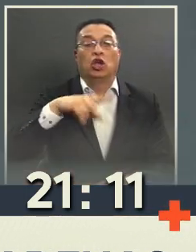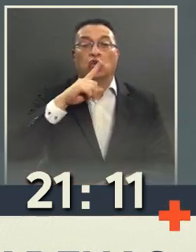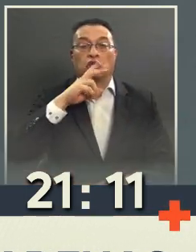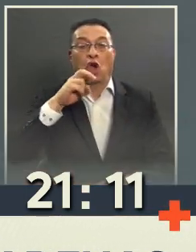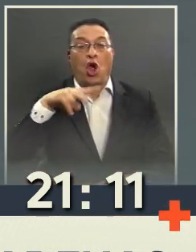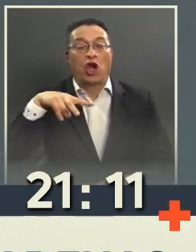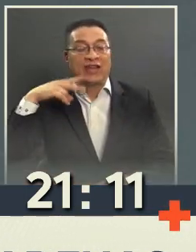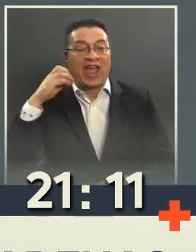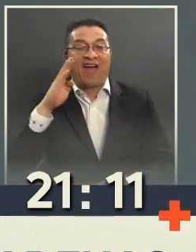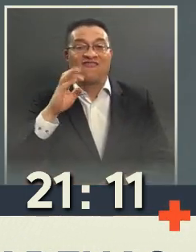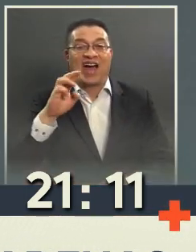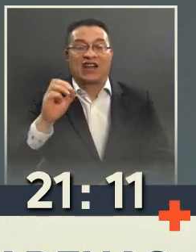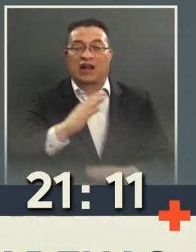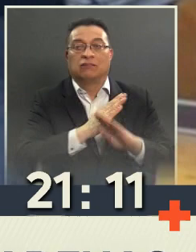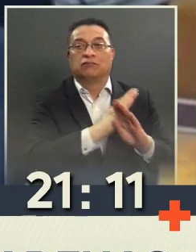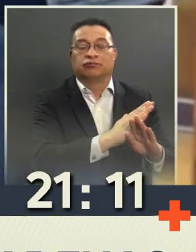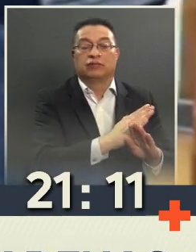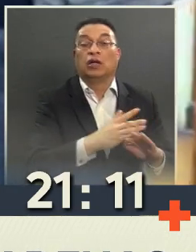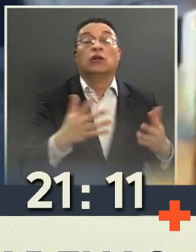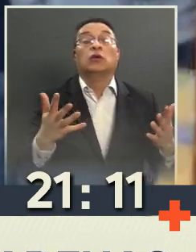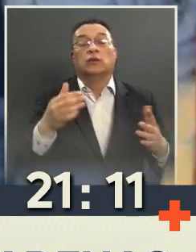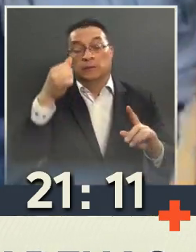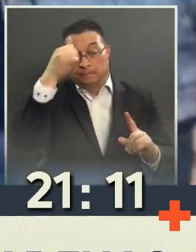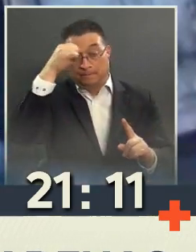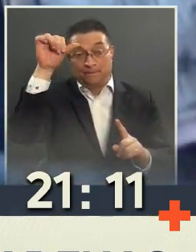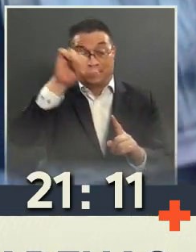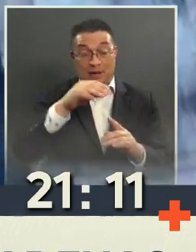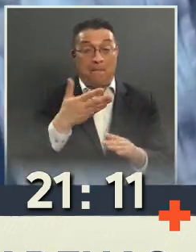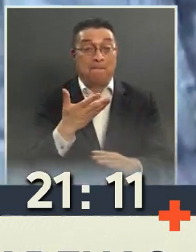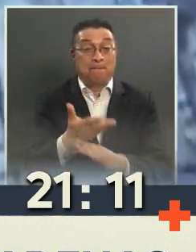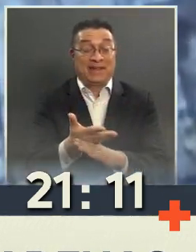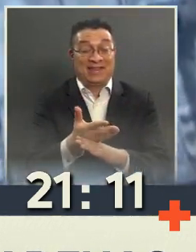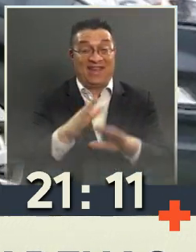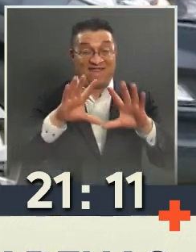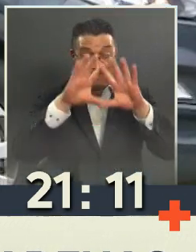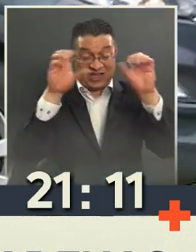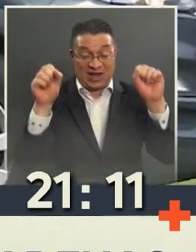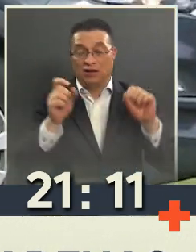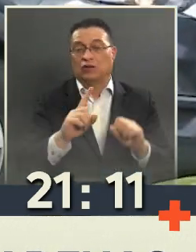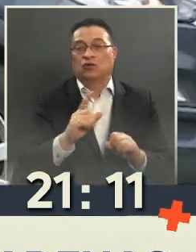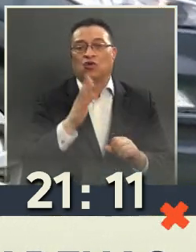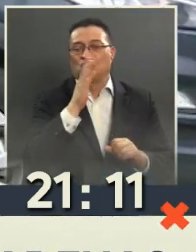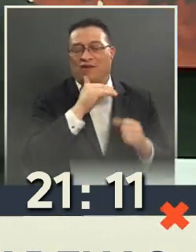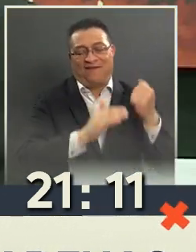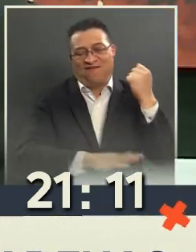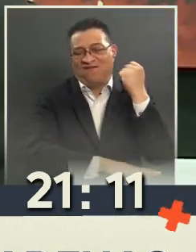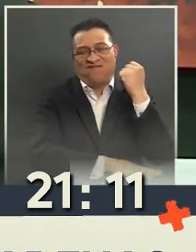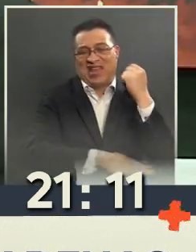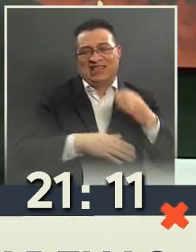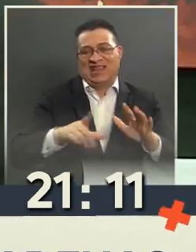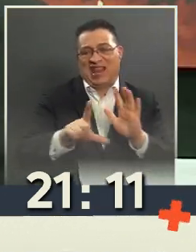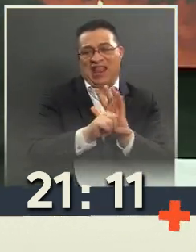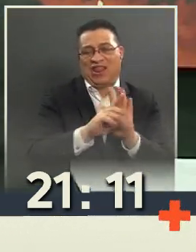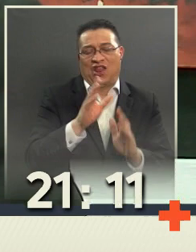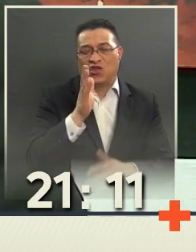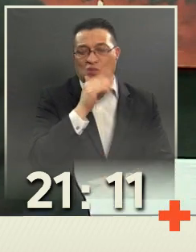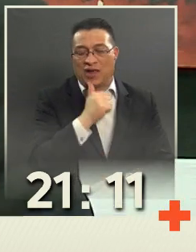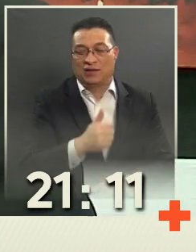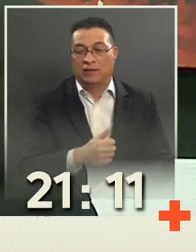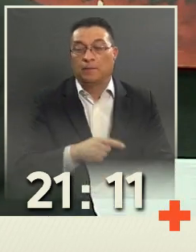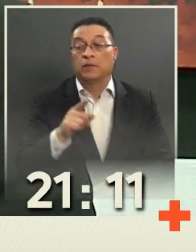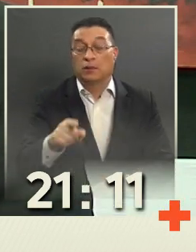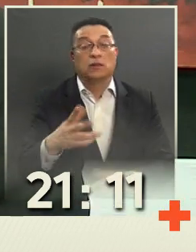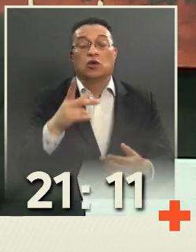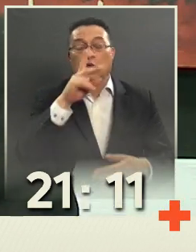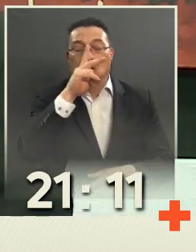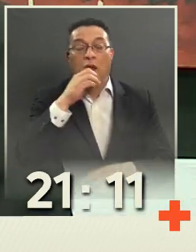caso. Sobre las penas aseguran que lo que pide la fiscalía escapa de los fundamentos jurídicos. Corresponde prácticamente a un